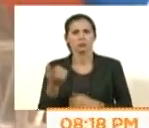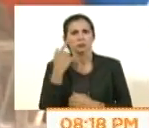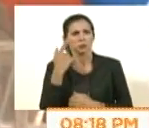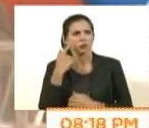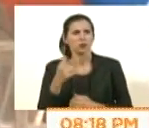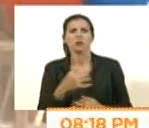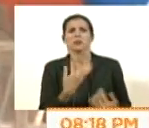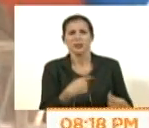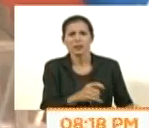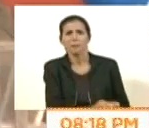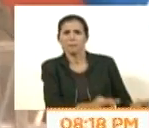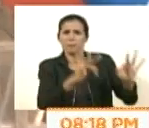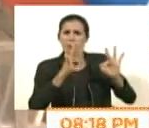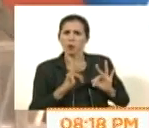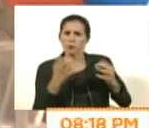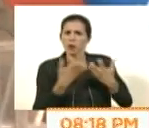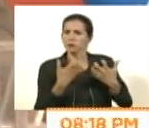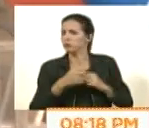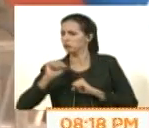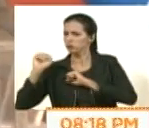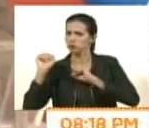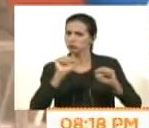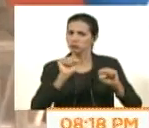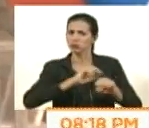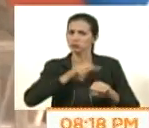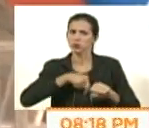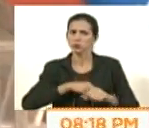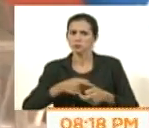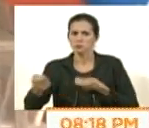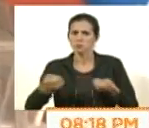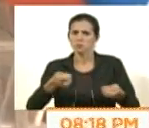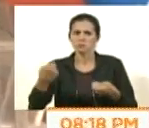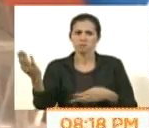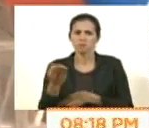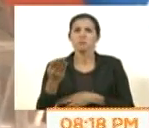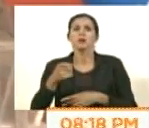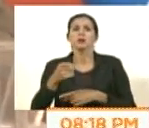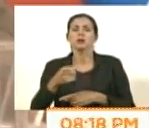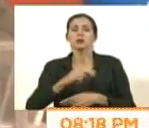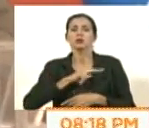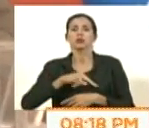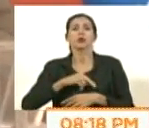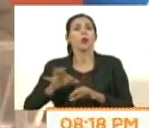imponer. Construyamos juntos la convivencia solidaria